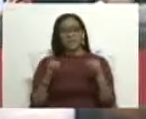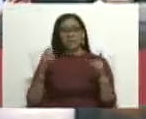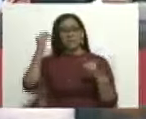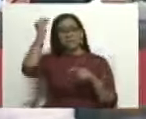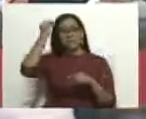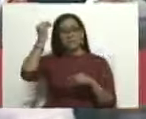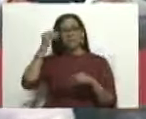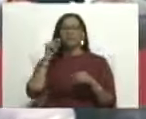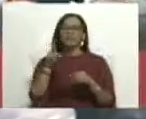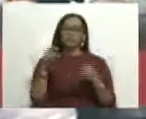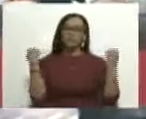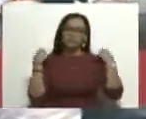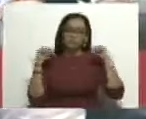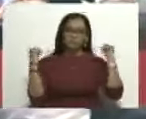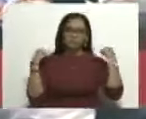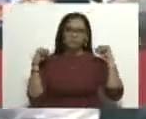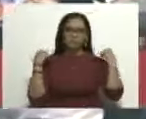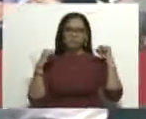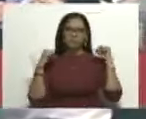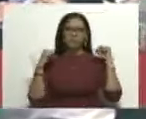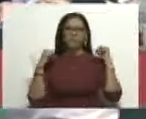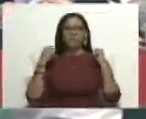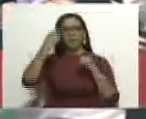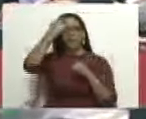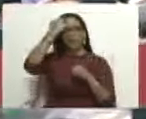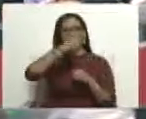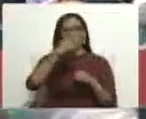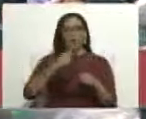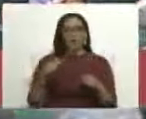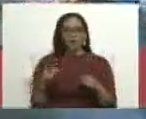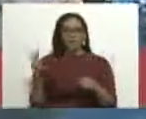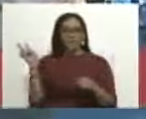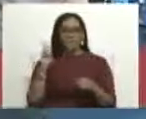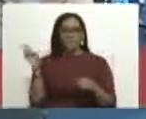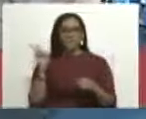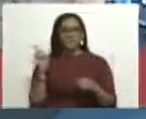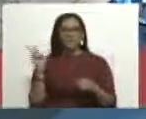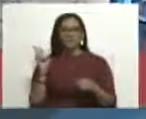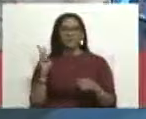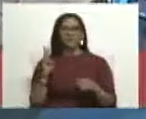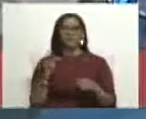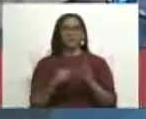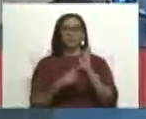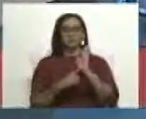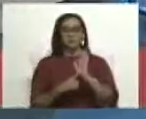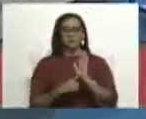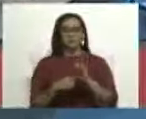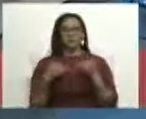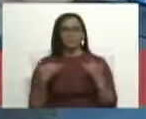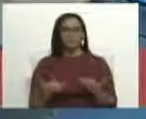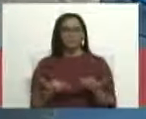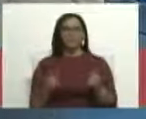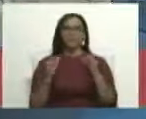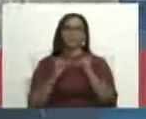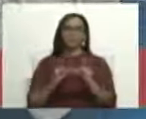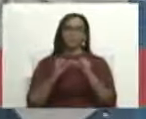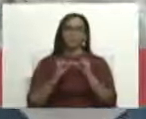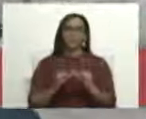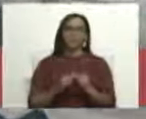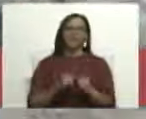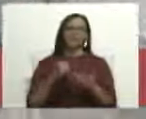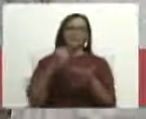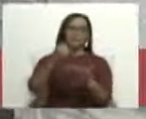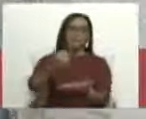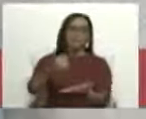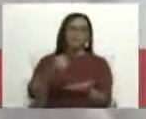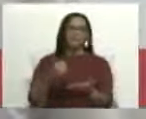un ejercicio para el pueblo de Venezuela. Lo evidenciamos en este momento, continúa la entrega de